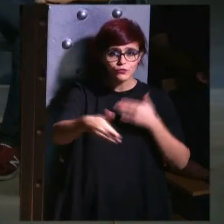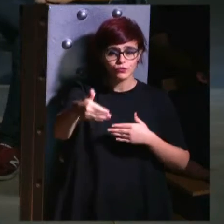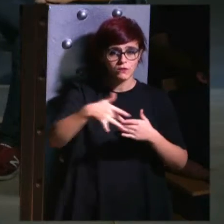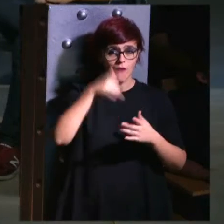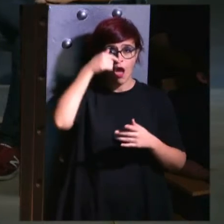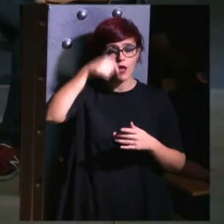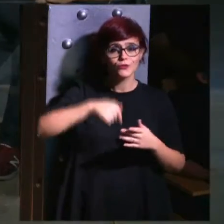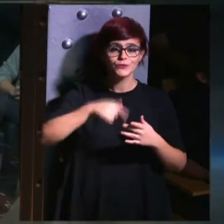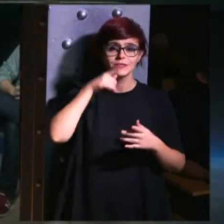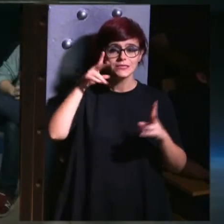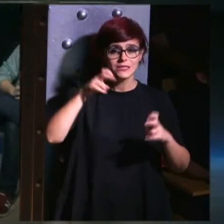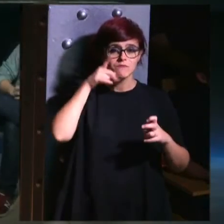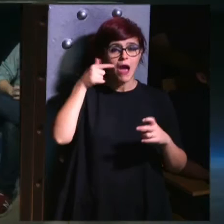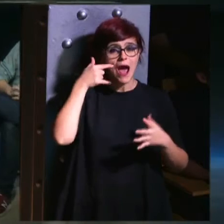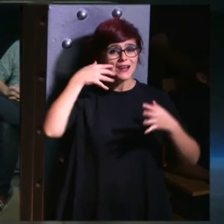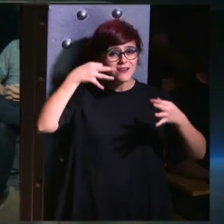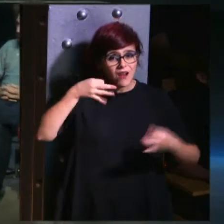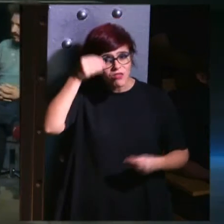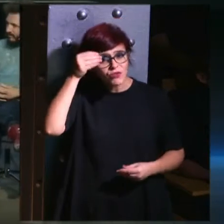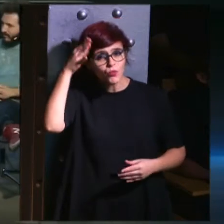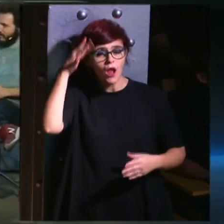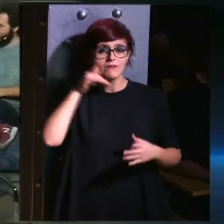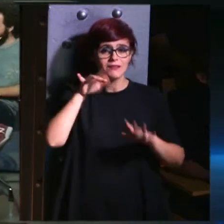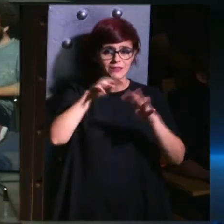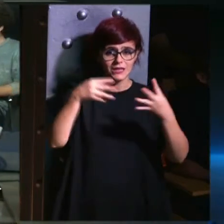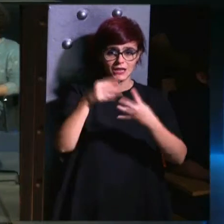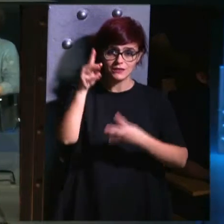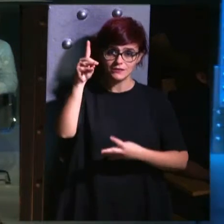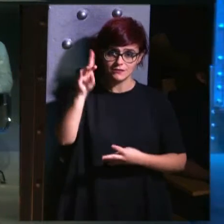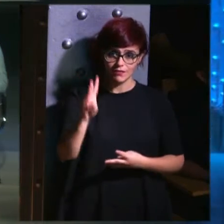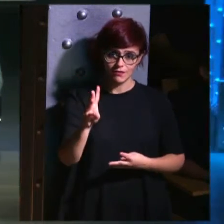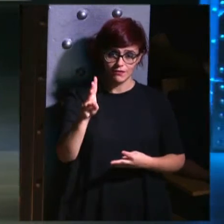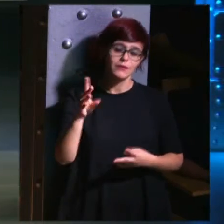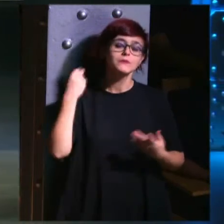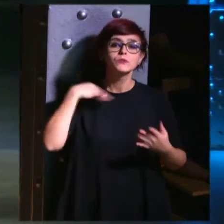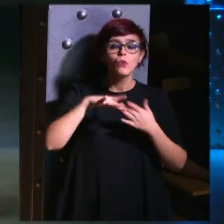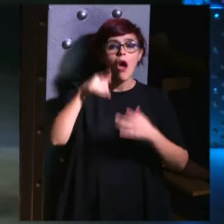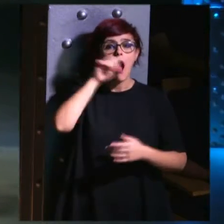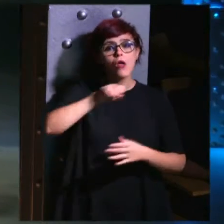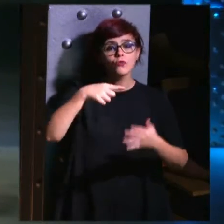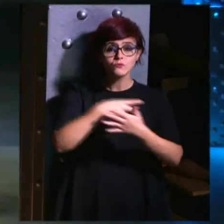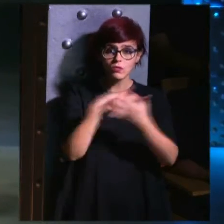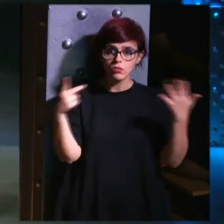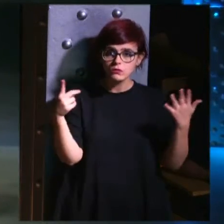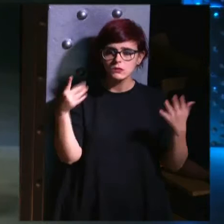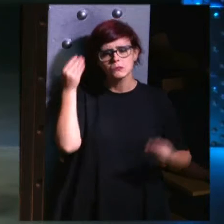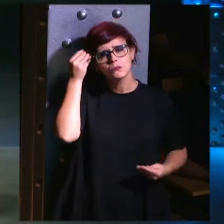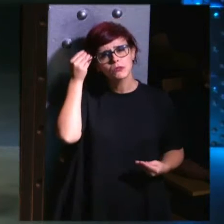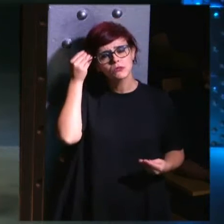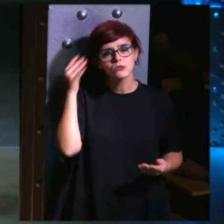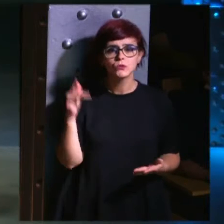realidad virtual a Internet 3D. Cuando empezamos a pensar en 2016, lo que estábamos